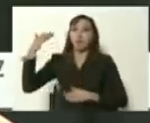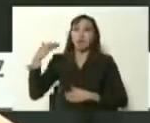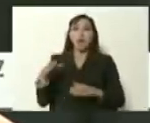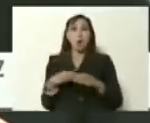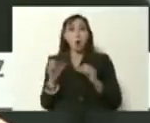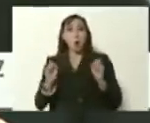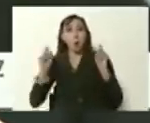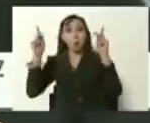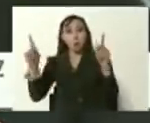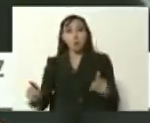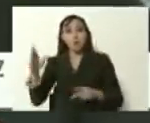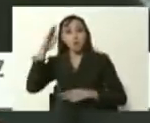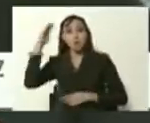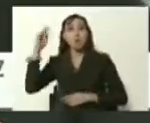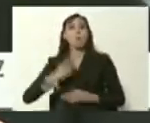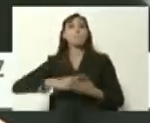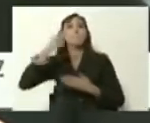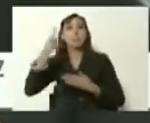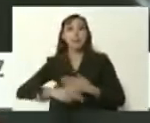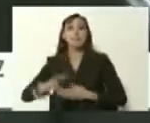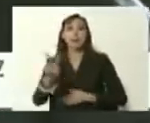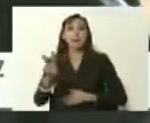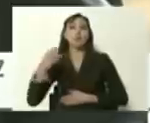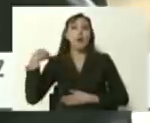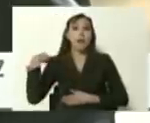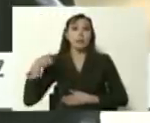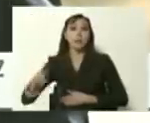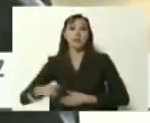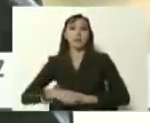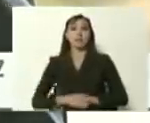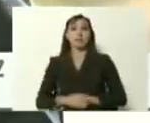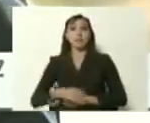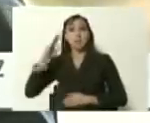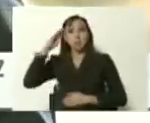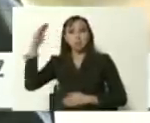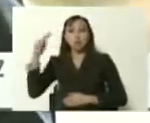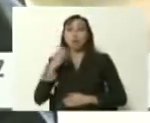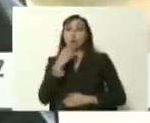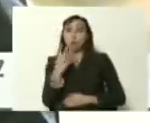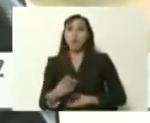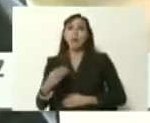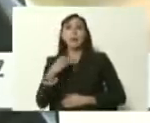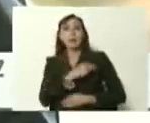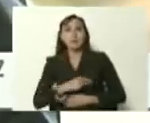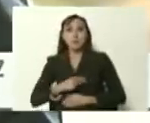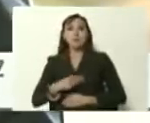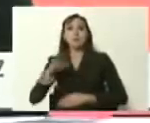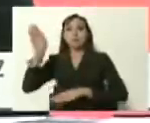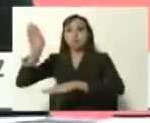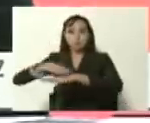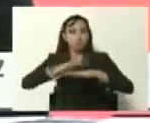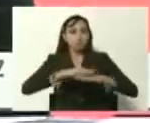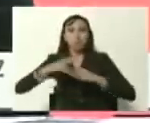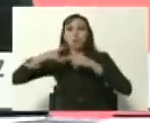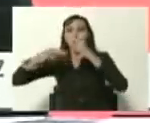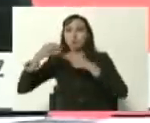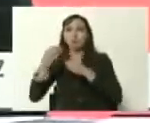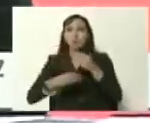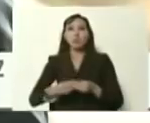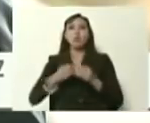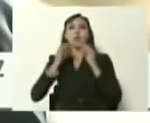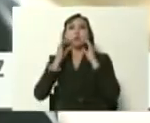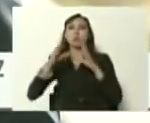Dios ha diseñado un plan para Venezuela. El diseño que tiene Dios para Venezuela es grande y estamos todos llamados a construirlo. Dios los